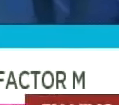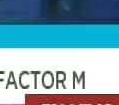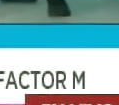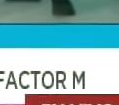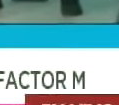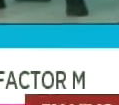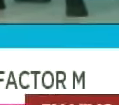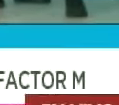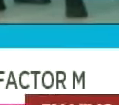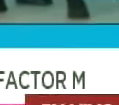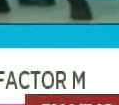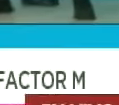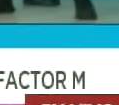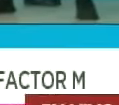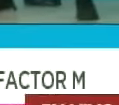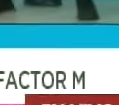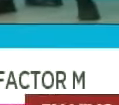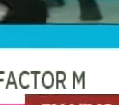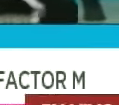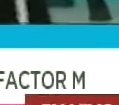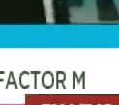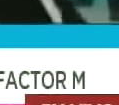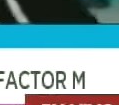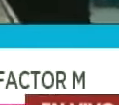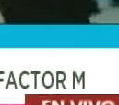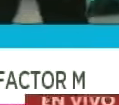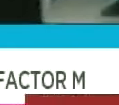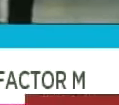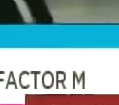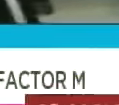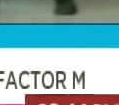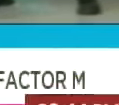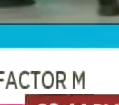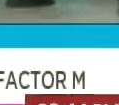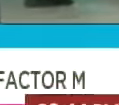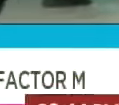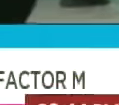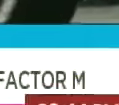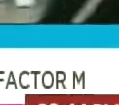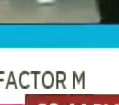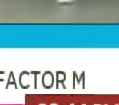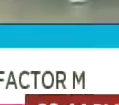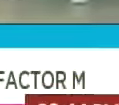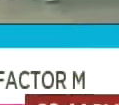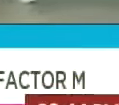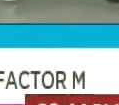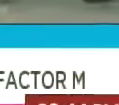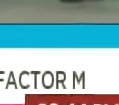la juventud, por los chamos y la chama, yo estoy con Nicolás.